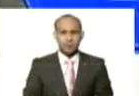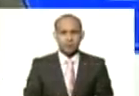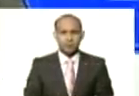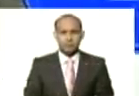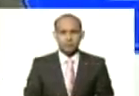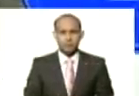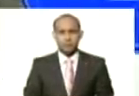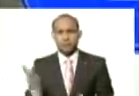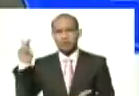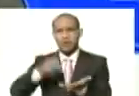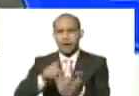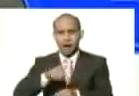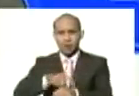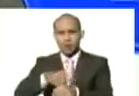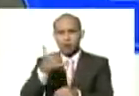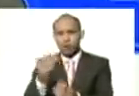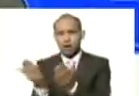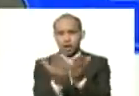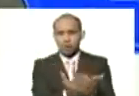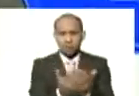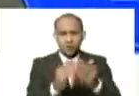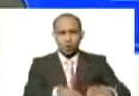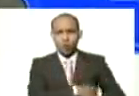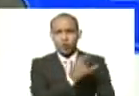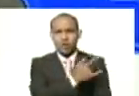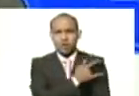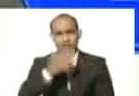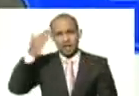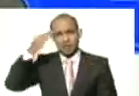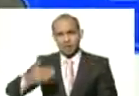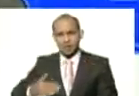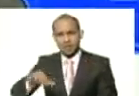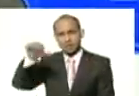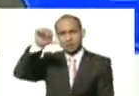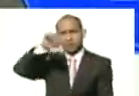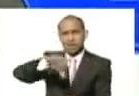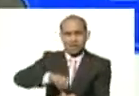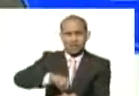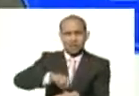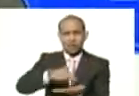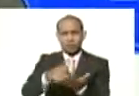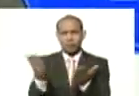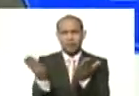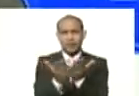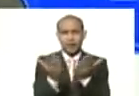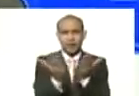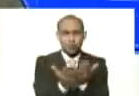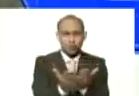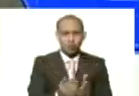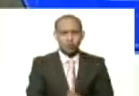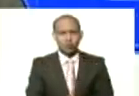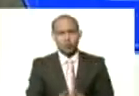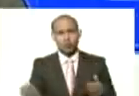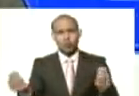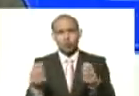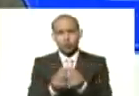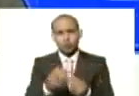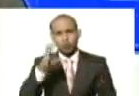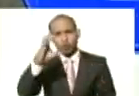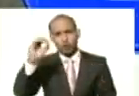Llegó un momento que hay que estudiarlo. La Universidad Militar es el centro para los estudios, combinado con el